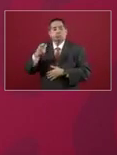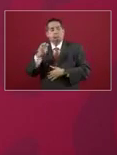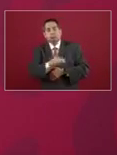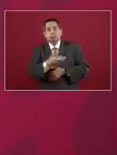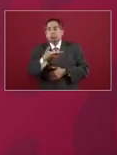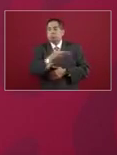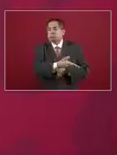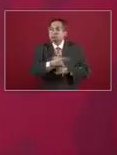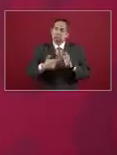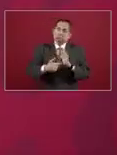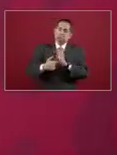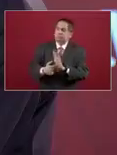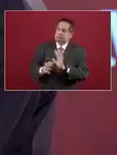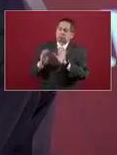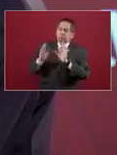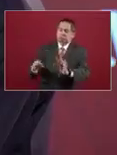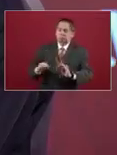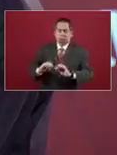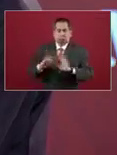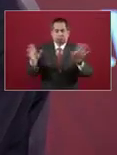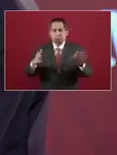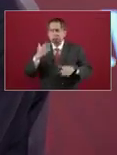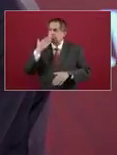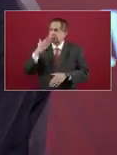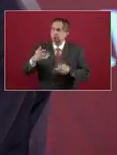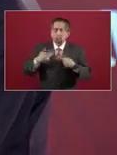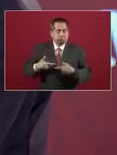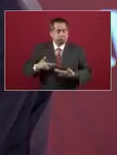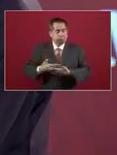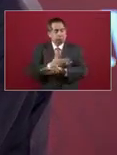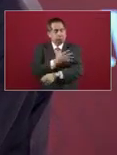ponerlo como ejemplo de un buen ciudadano.